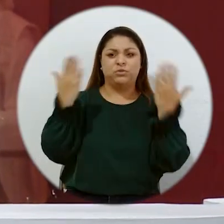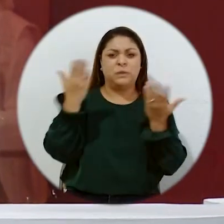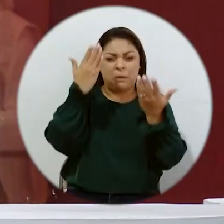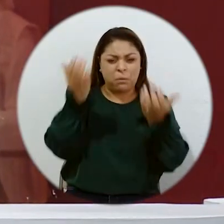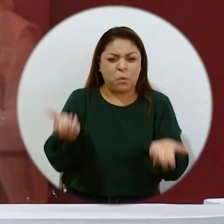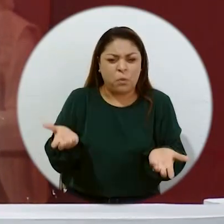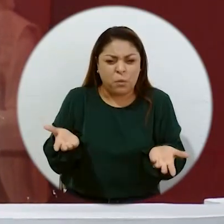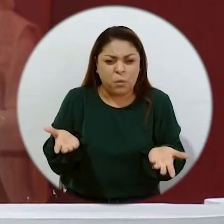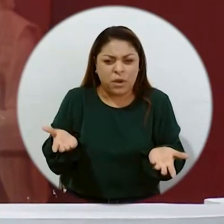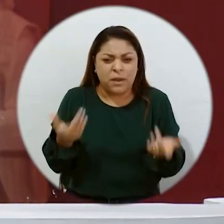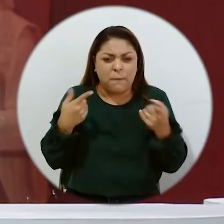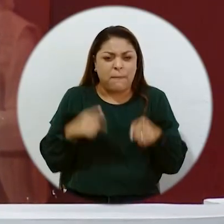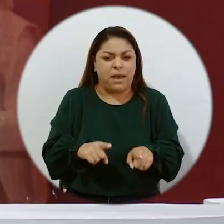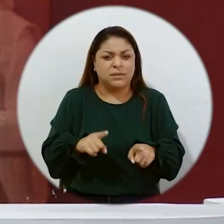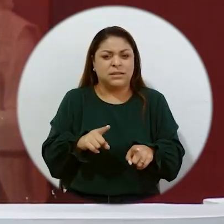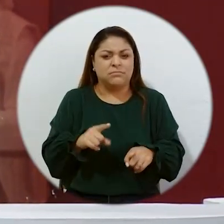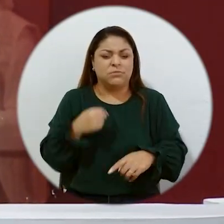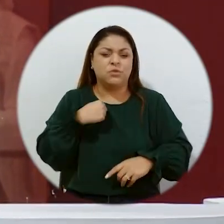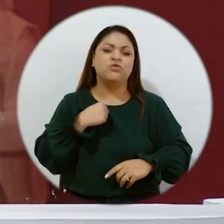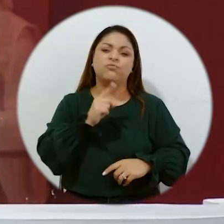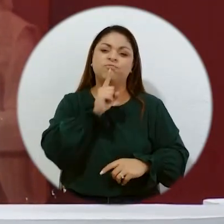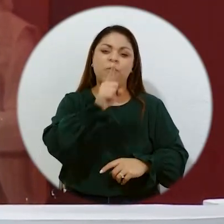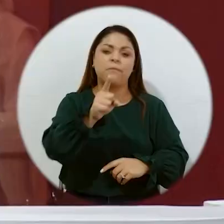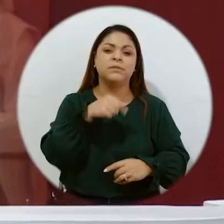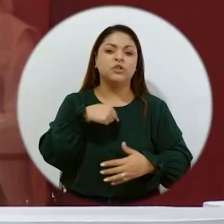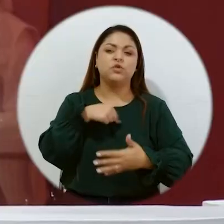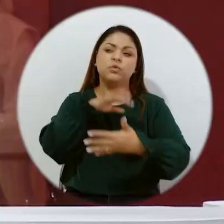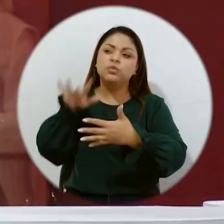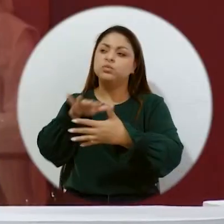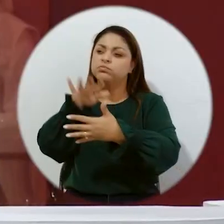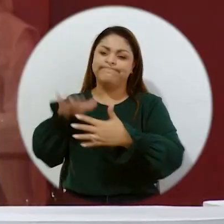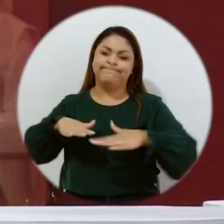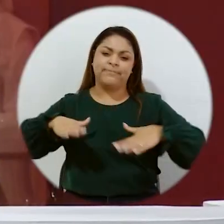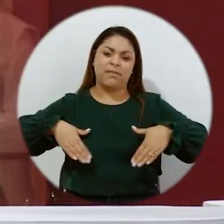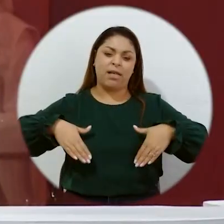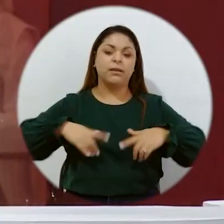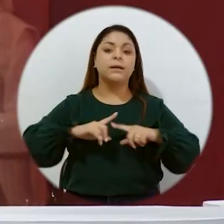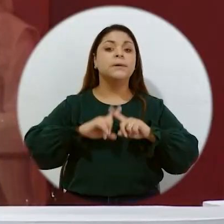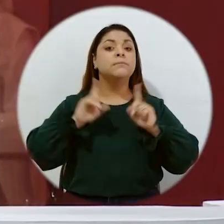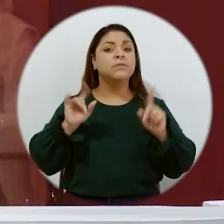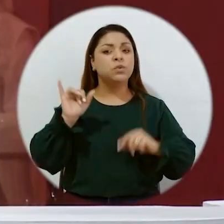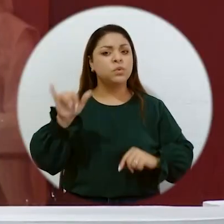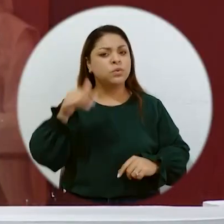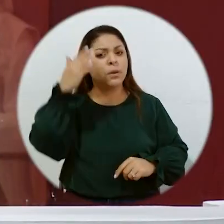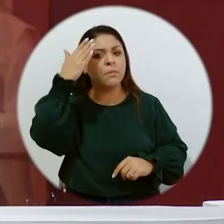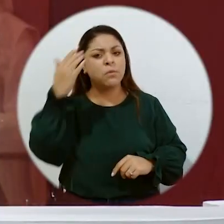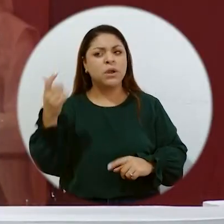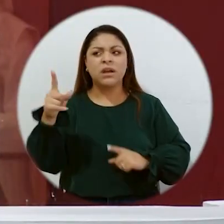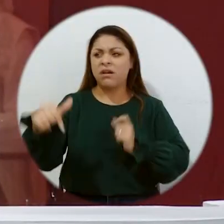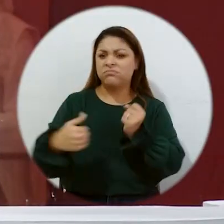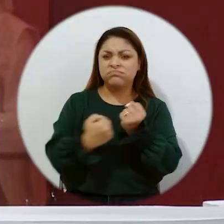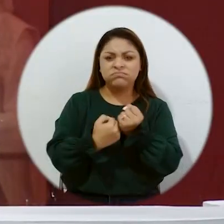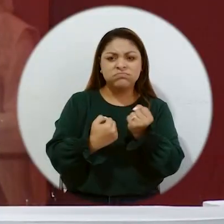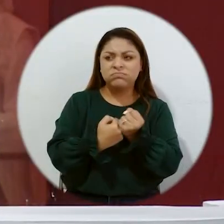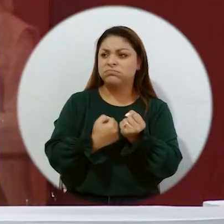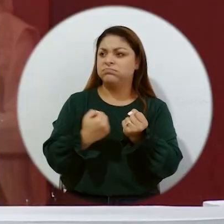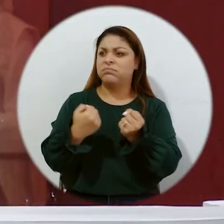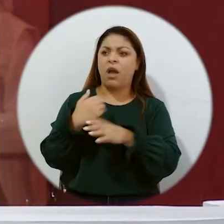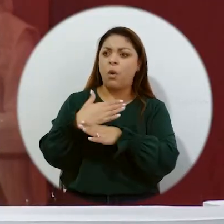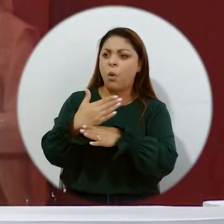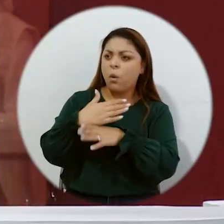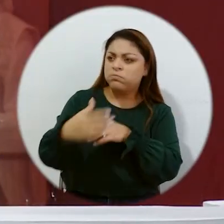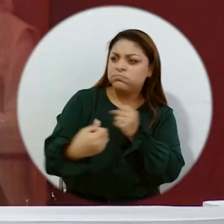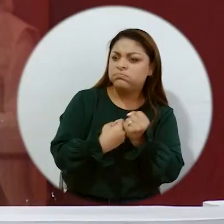sé por qué está pasando esto, realmente no me he dado la tarea de estudiar el fenómeno, pero esa tendencia a no